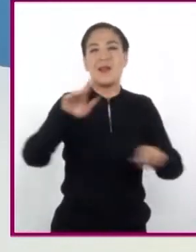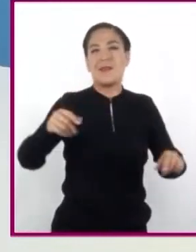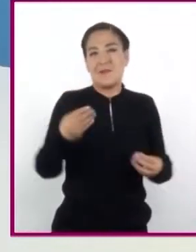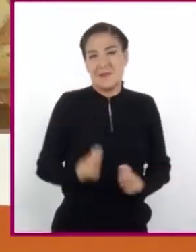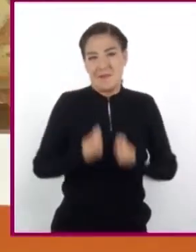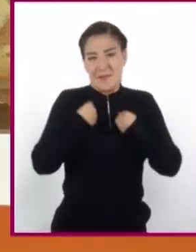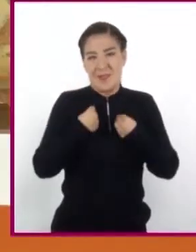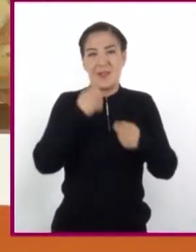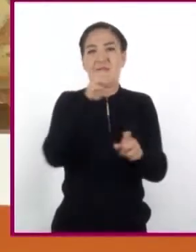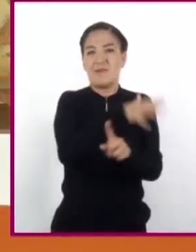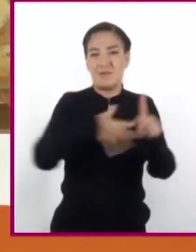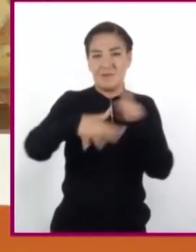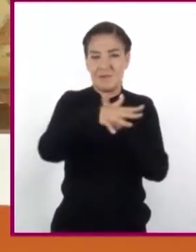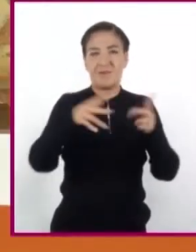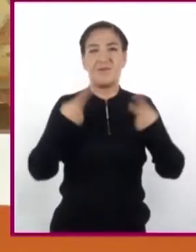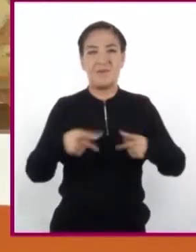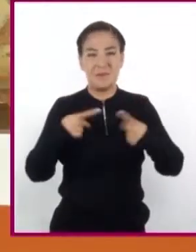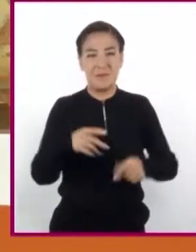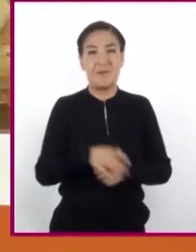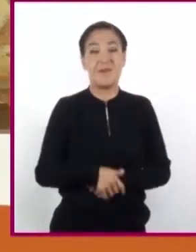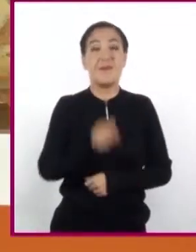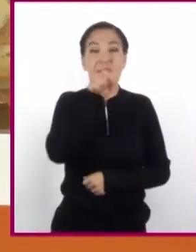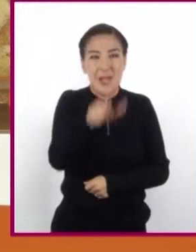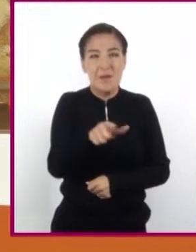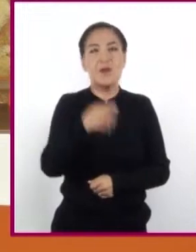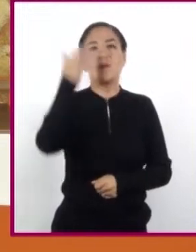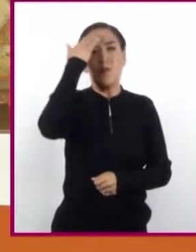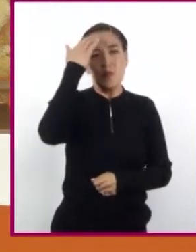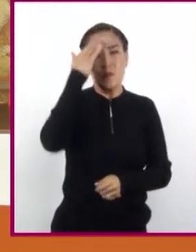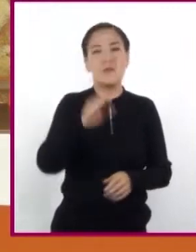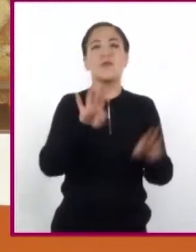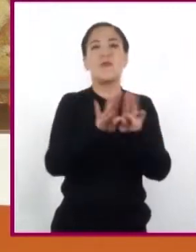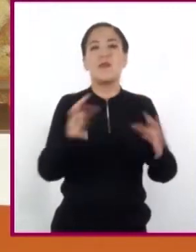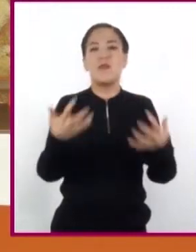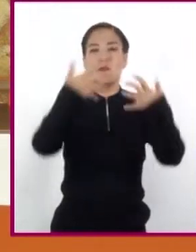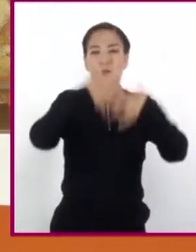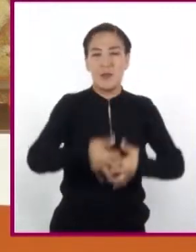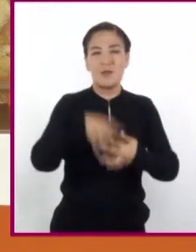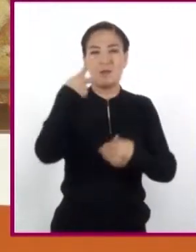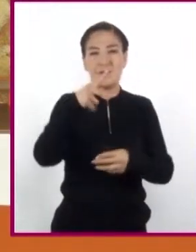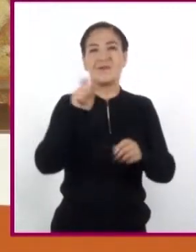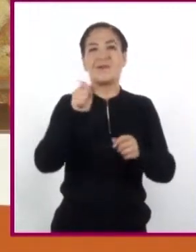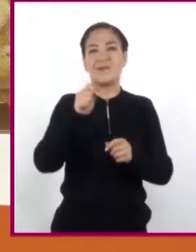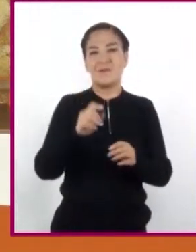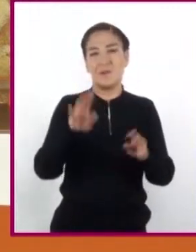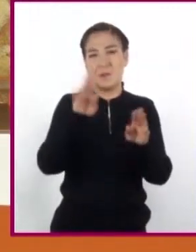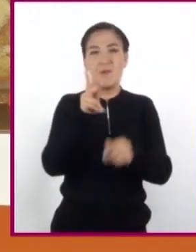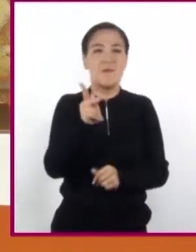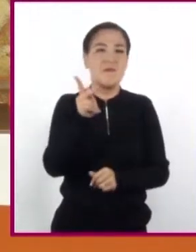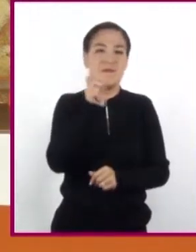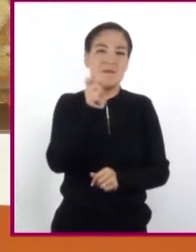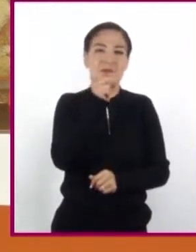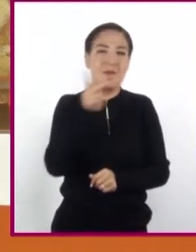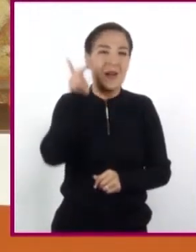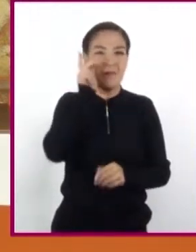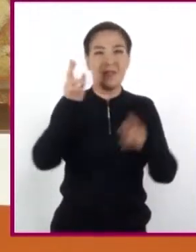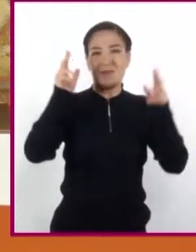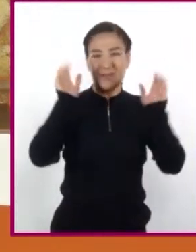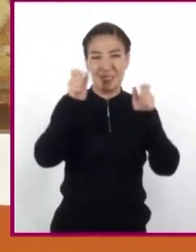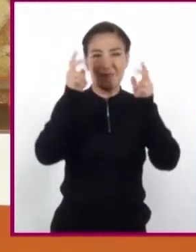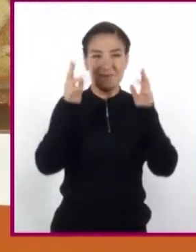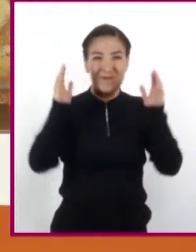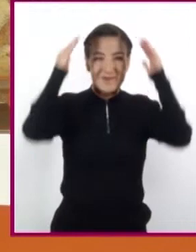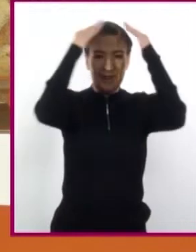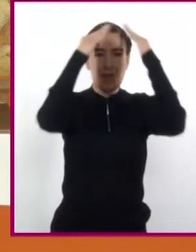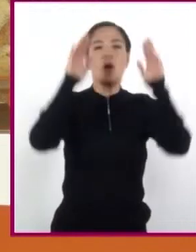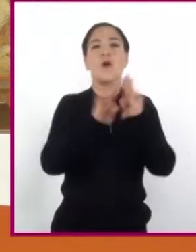social. Además, conoceremos la función del Santo Oficio de la Inquisición en Nueva España y sus